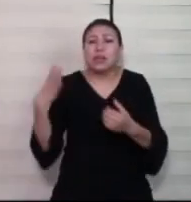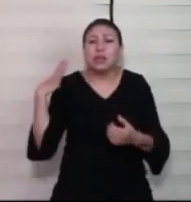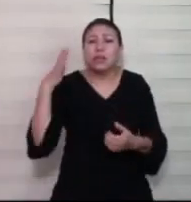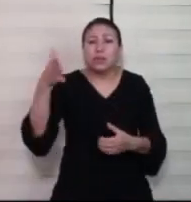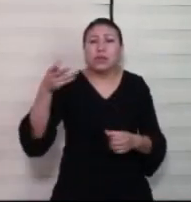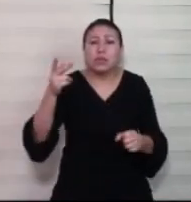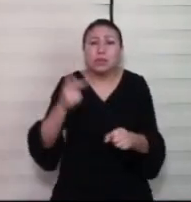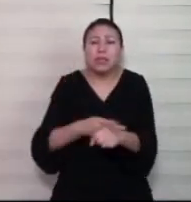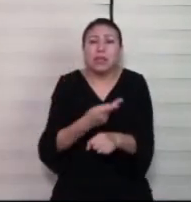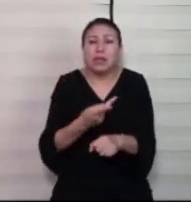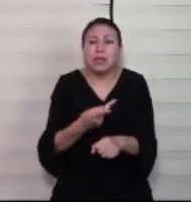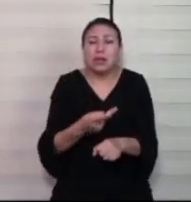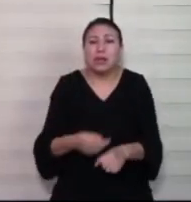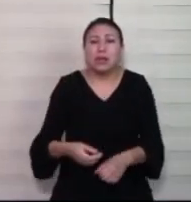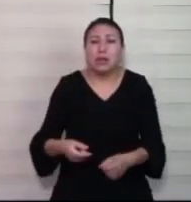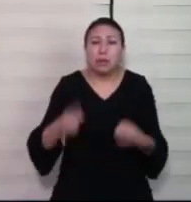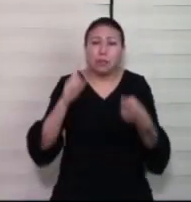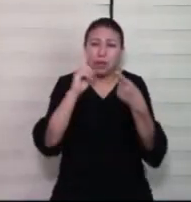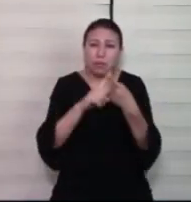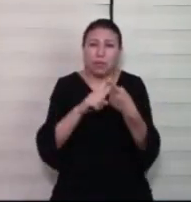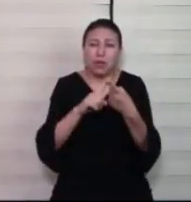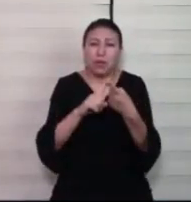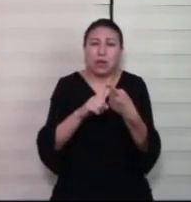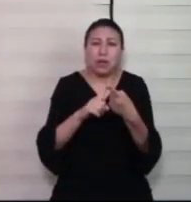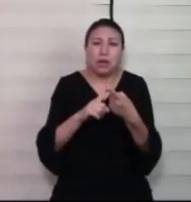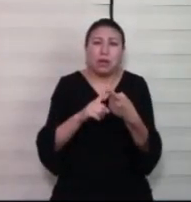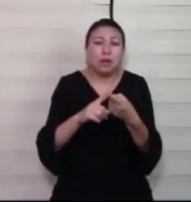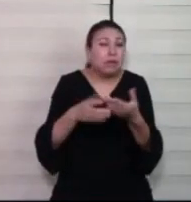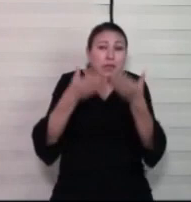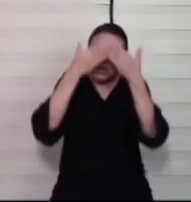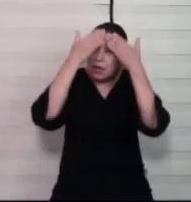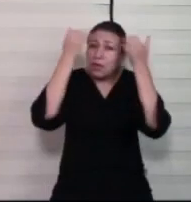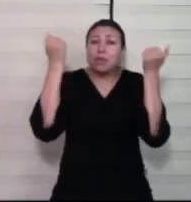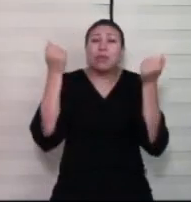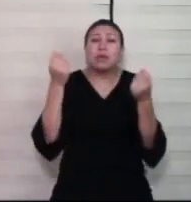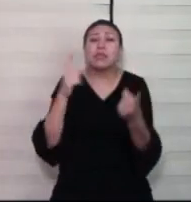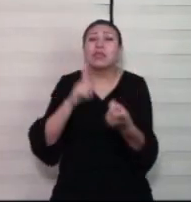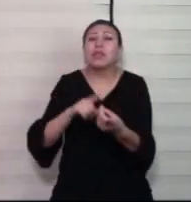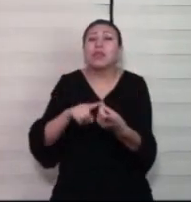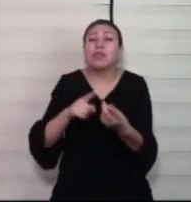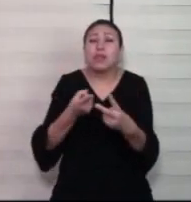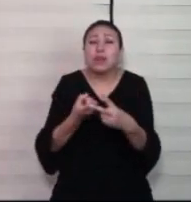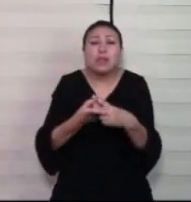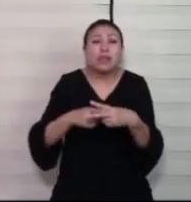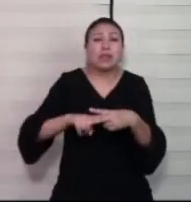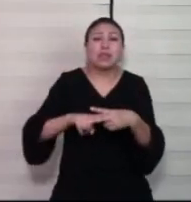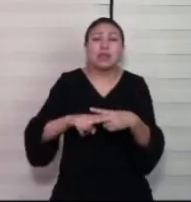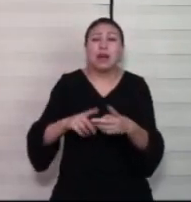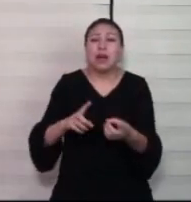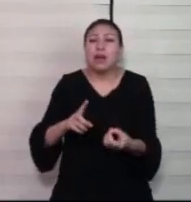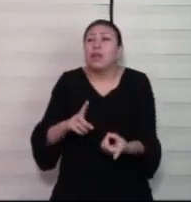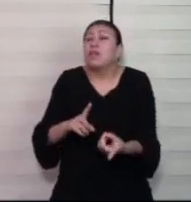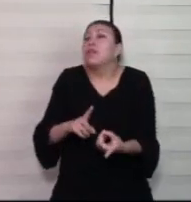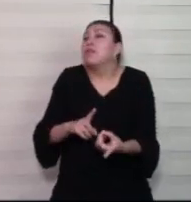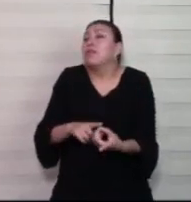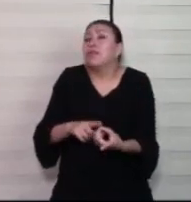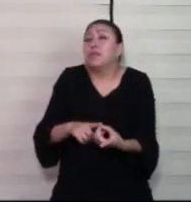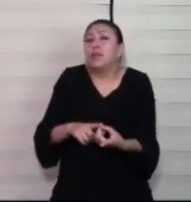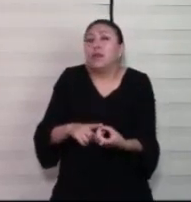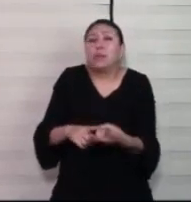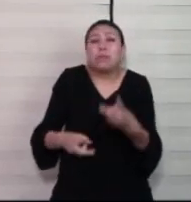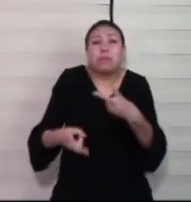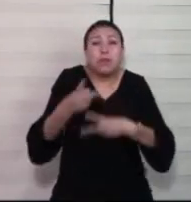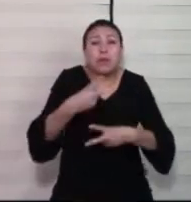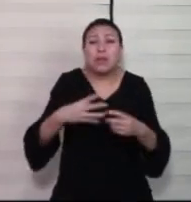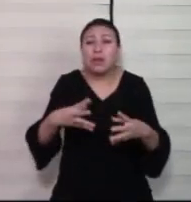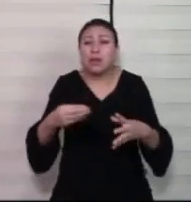primera, se desconoce su origen con seguridad. No sabemos con seguridad de dónde salió este